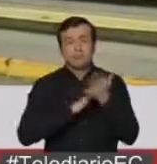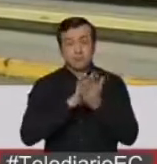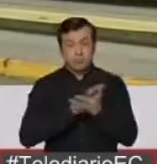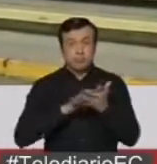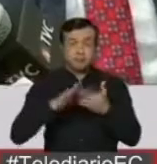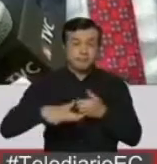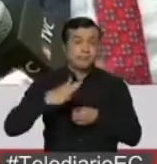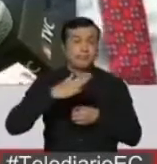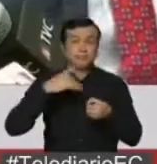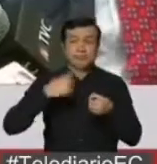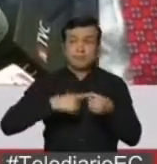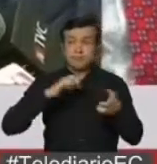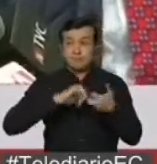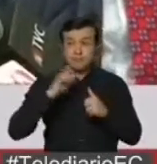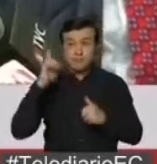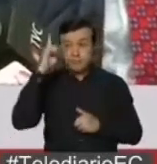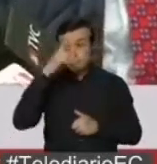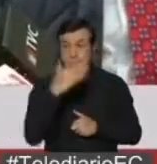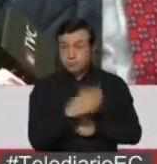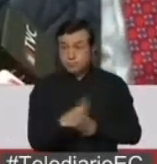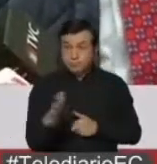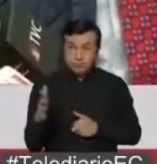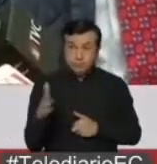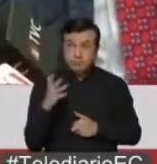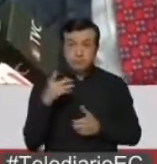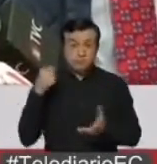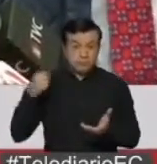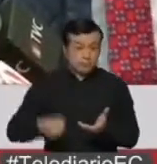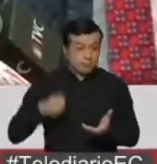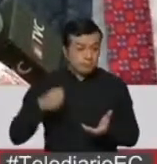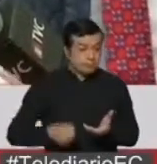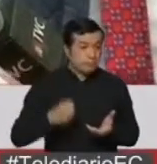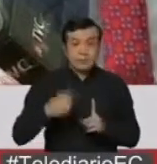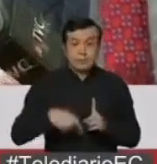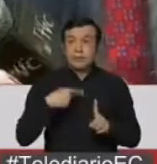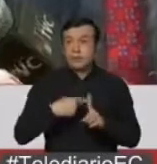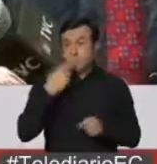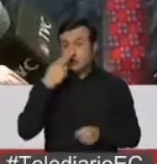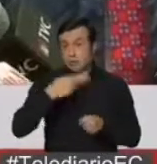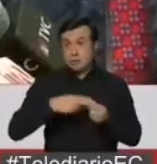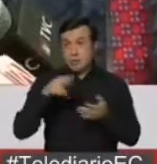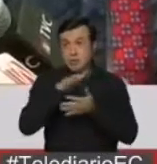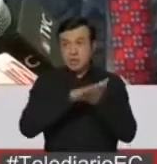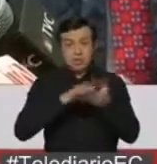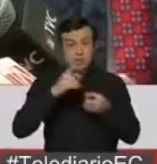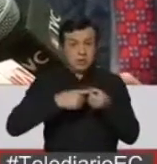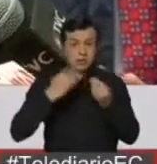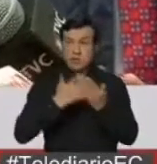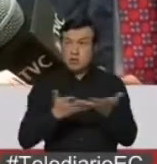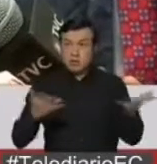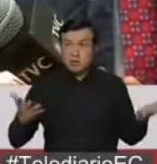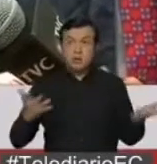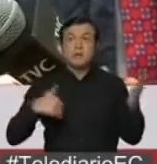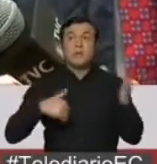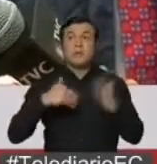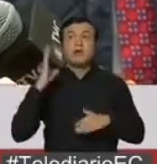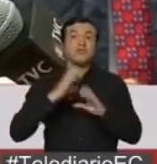la capital. No tienen para la sanitización, pero sí tienen gasolina para caotizar la ciudad. Se han movido más